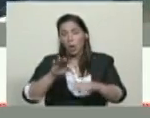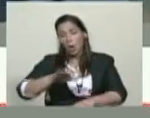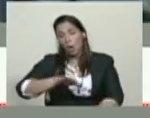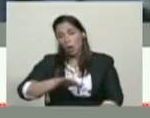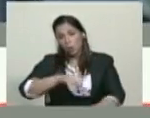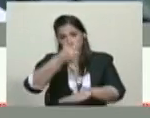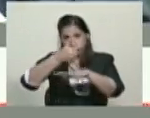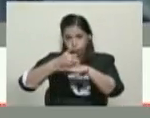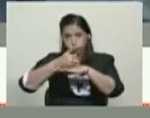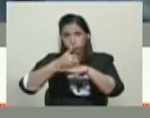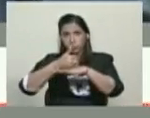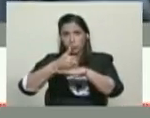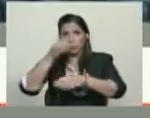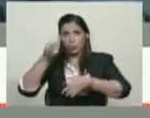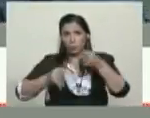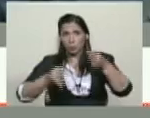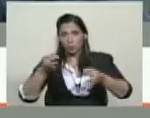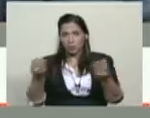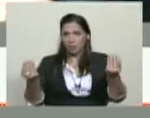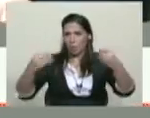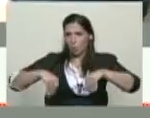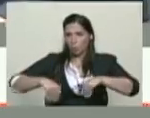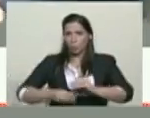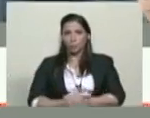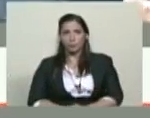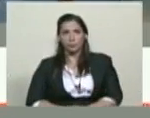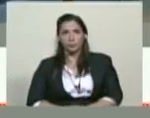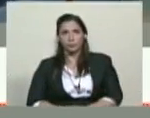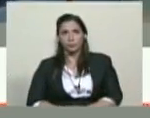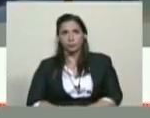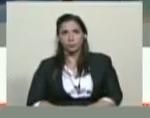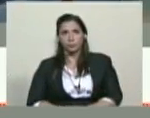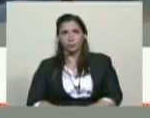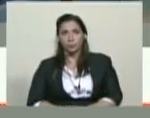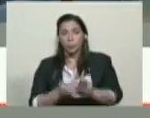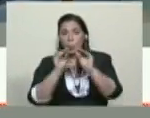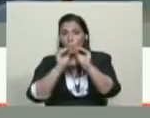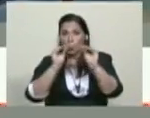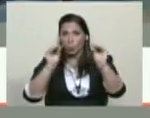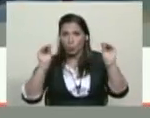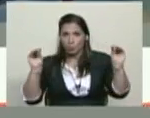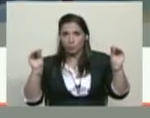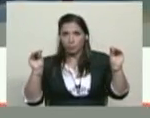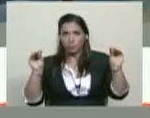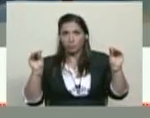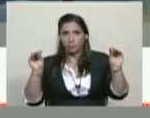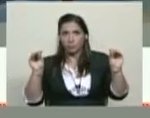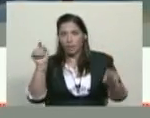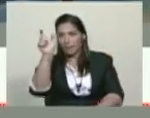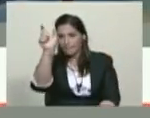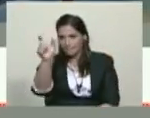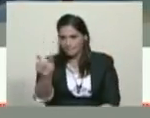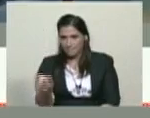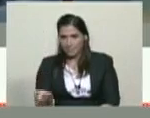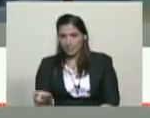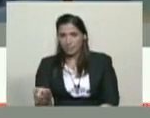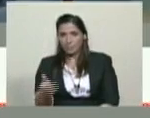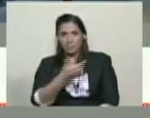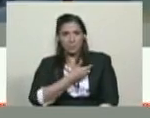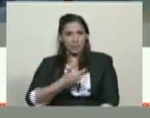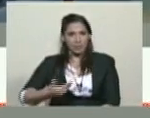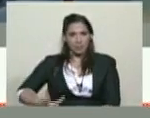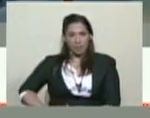Justicia acordó lo siguiente convocar al ciudadano Nicolás Maduro